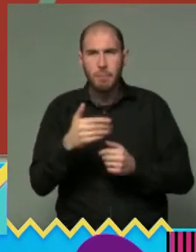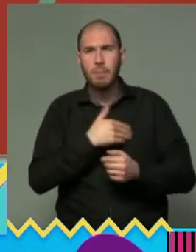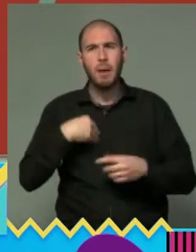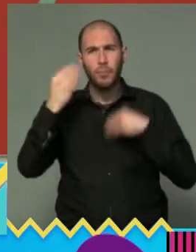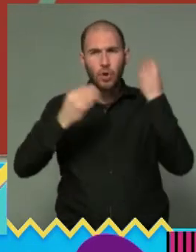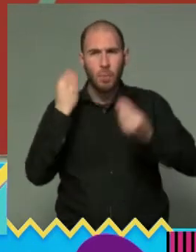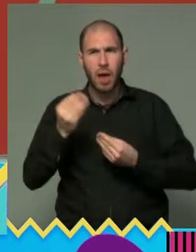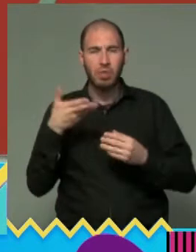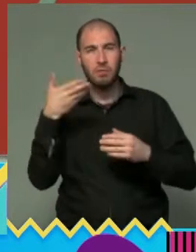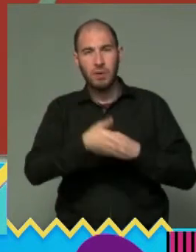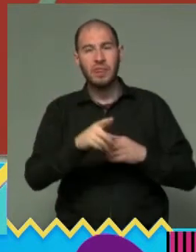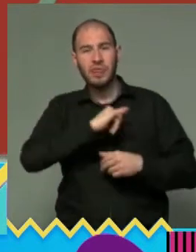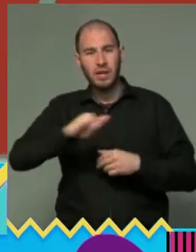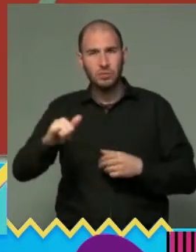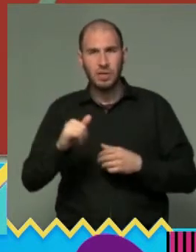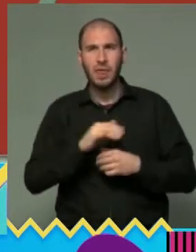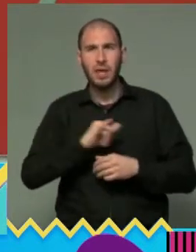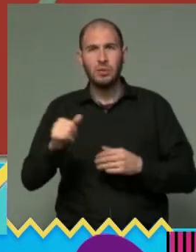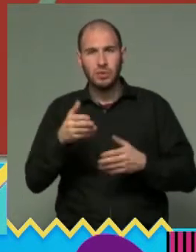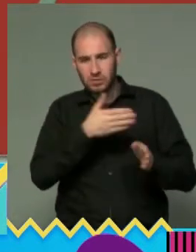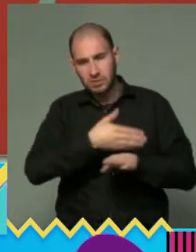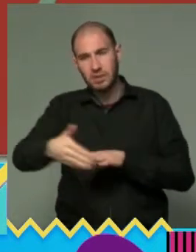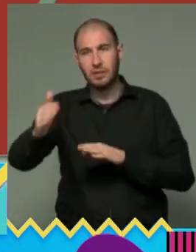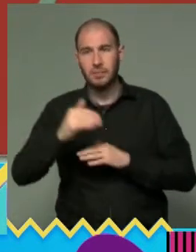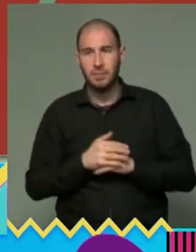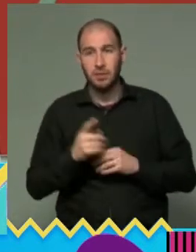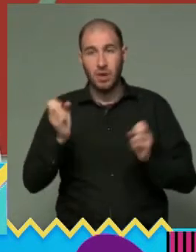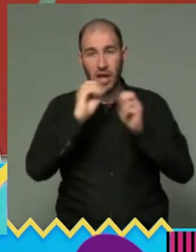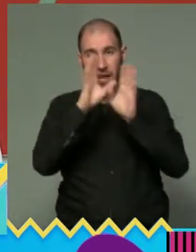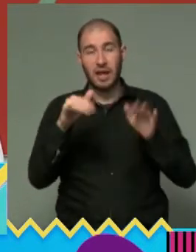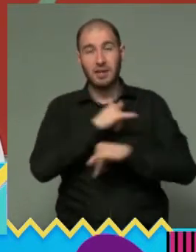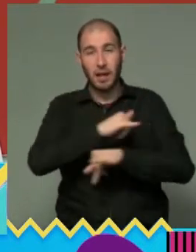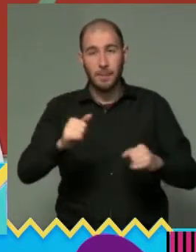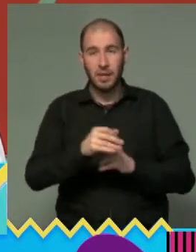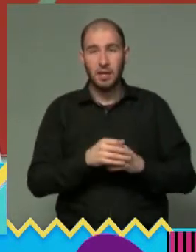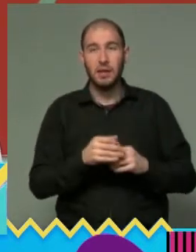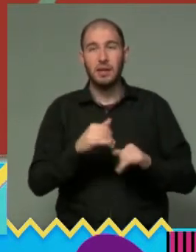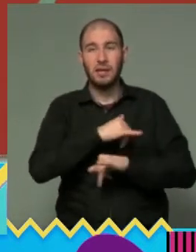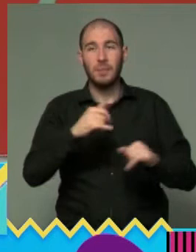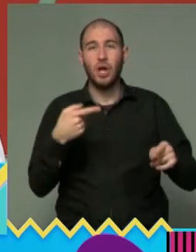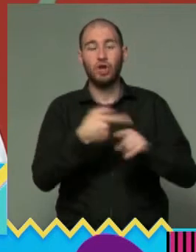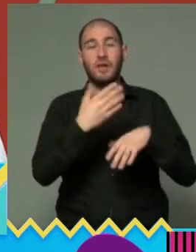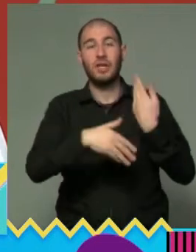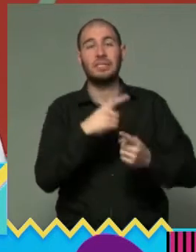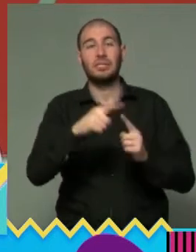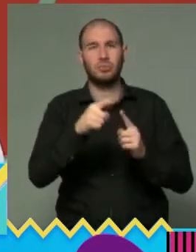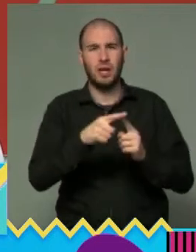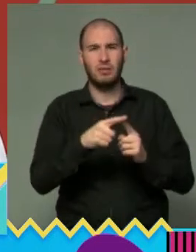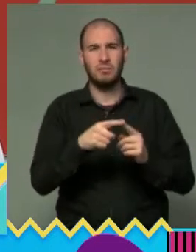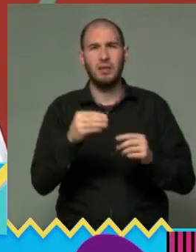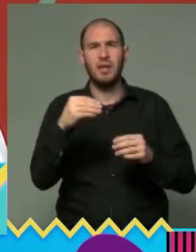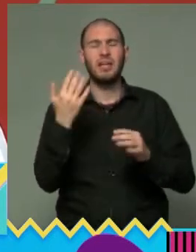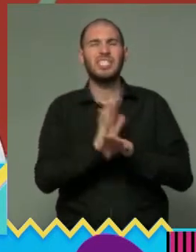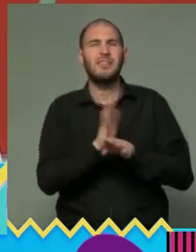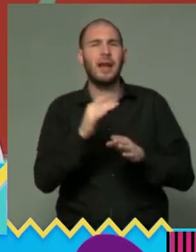preocupadas se acercaron, hicimos la denuncia está en curso. Quiero aclarar, desde la campaña, bueno, es una campaña contra la violencia institucional. ¿Qué consideramos